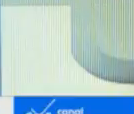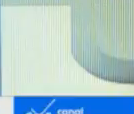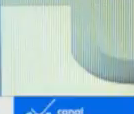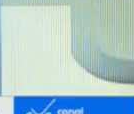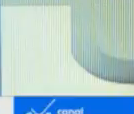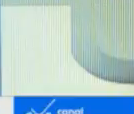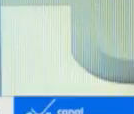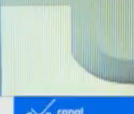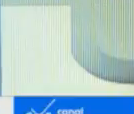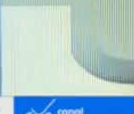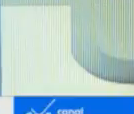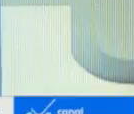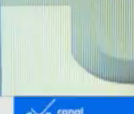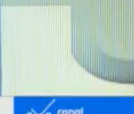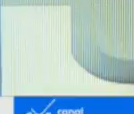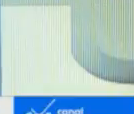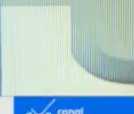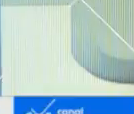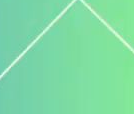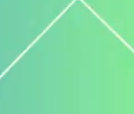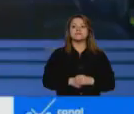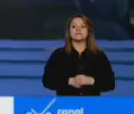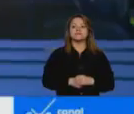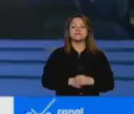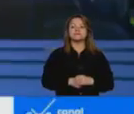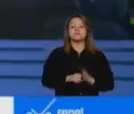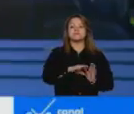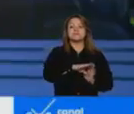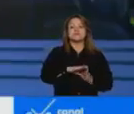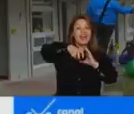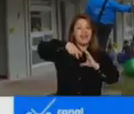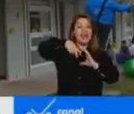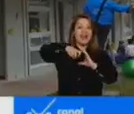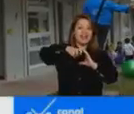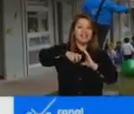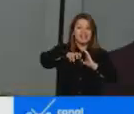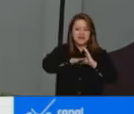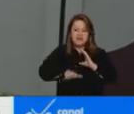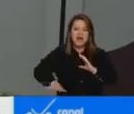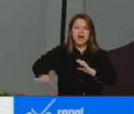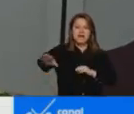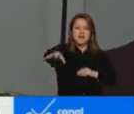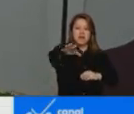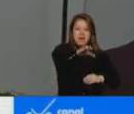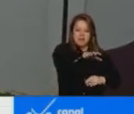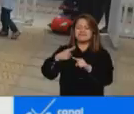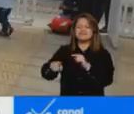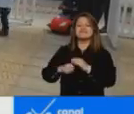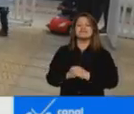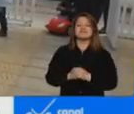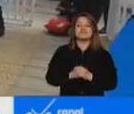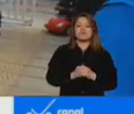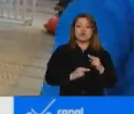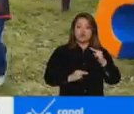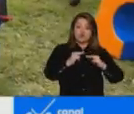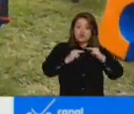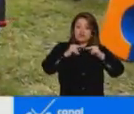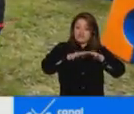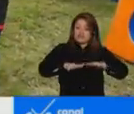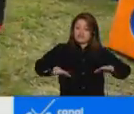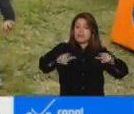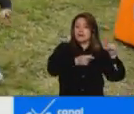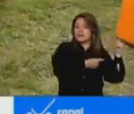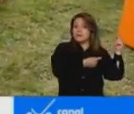los clientes poder evaluar los beneficios de este proyecto. 263 niños de la localidad de Engativá se verán beneficiados con la puesta en funcionamiento